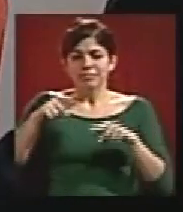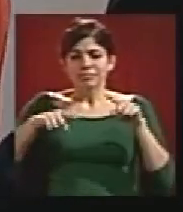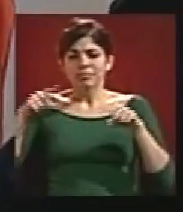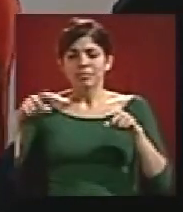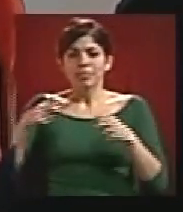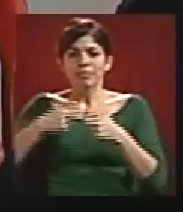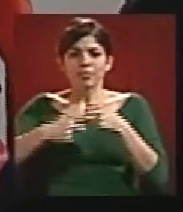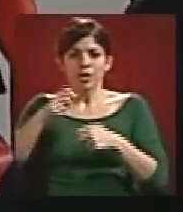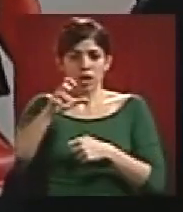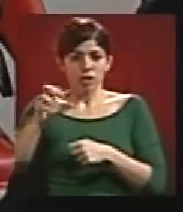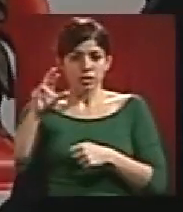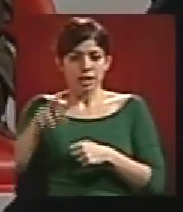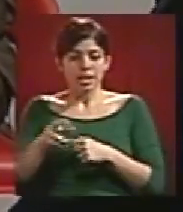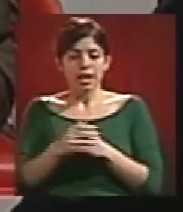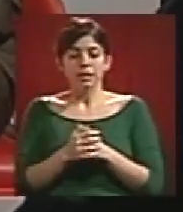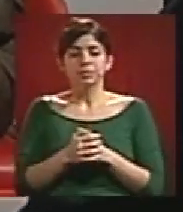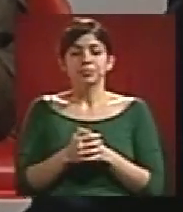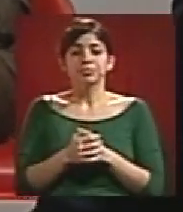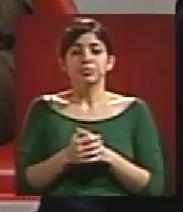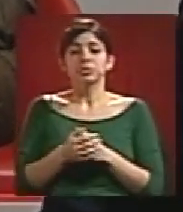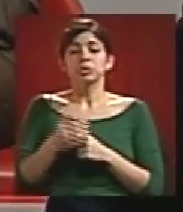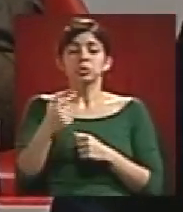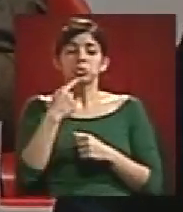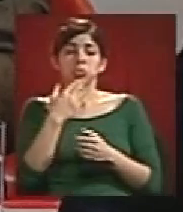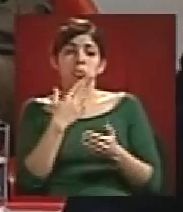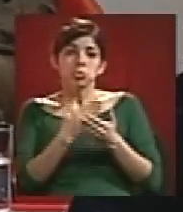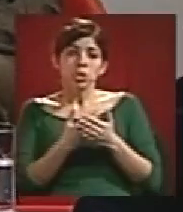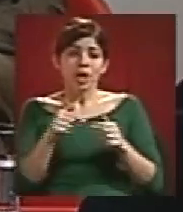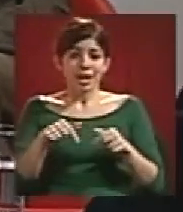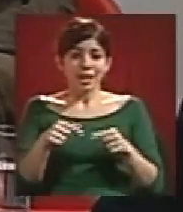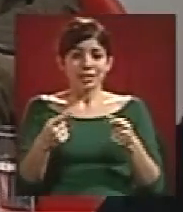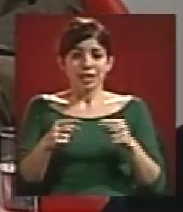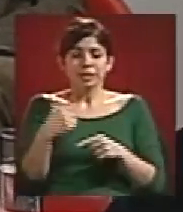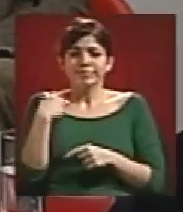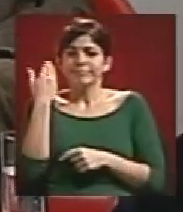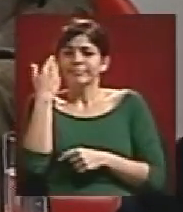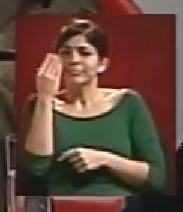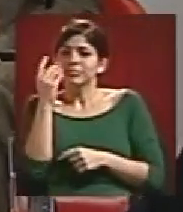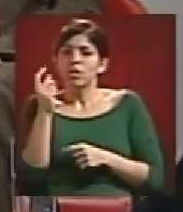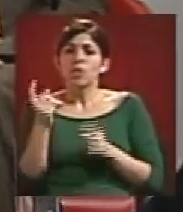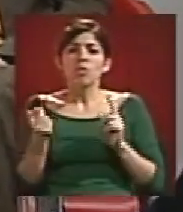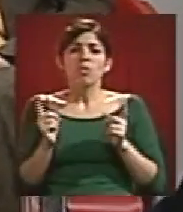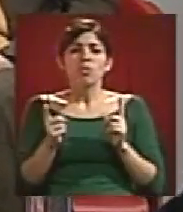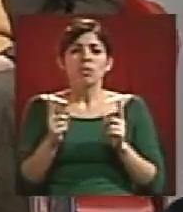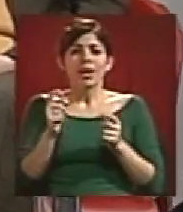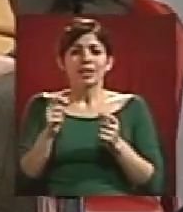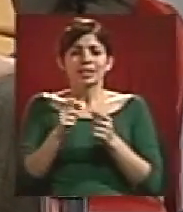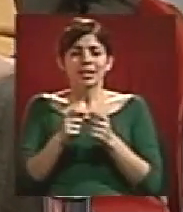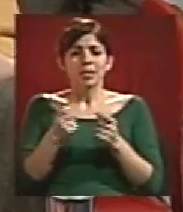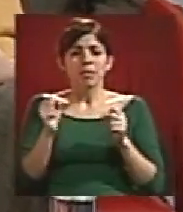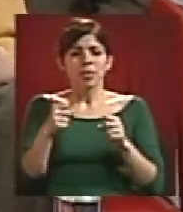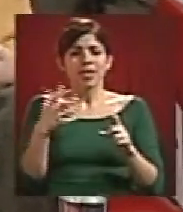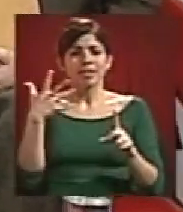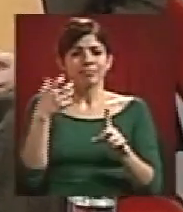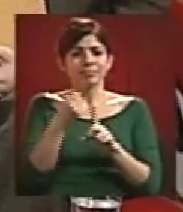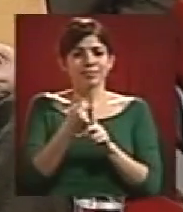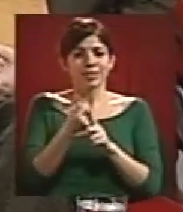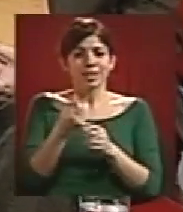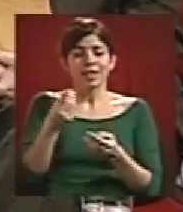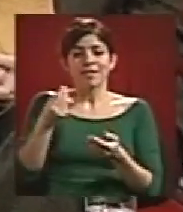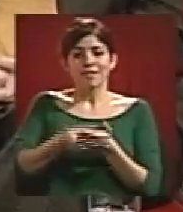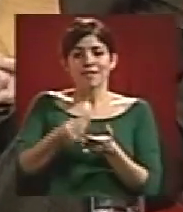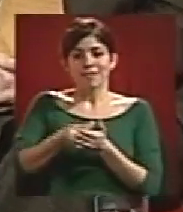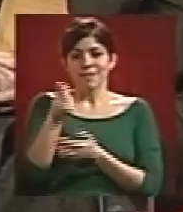favor. Bueno, en este caso, los eventuales impactos que pueda sufrir nuestra industria bursátil y en general la industria